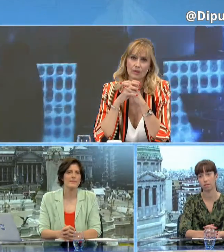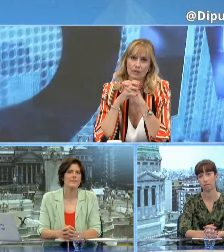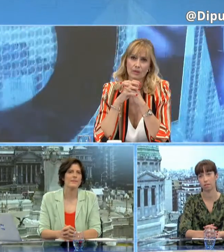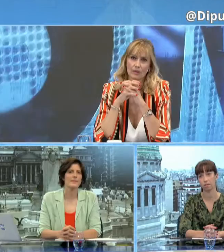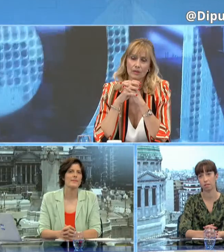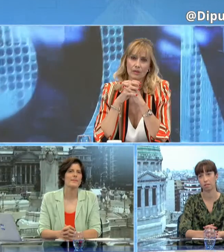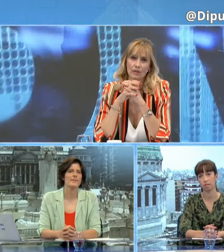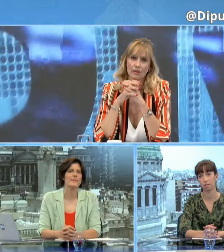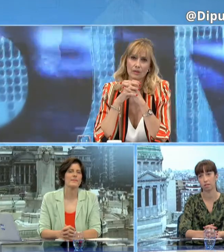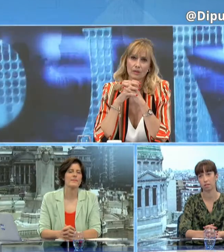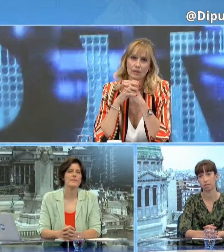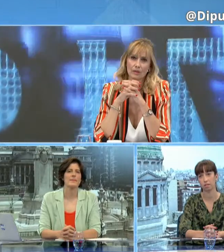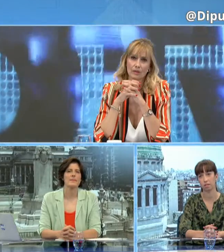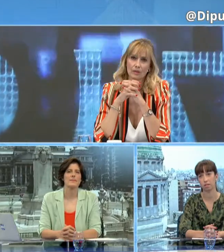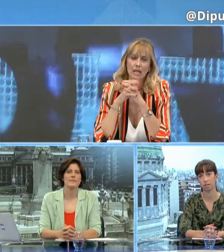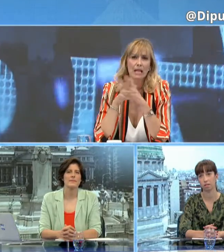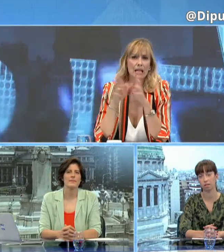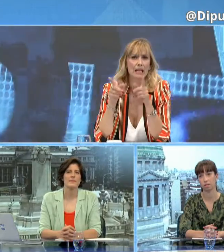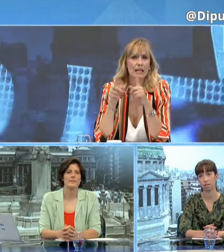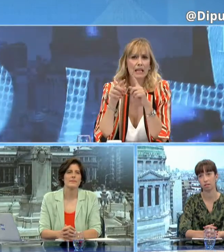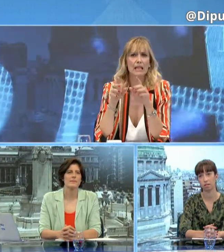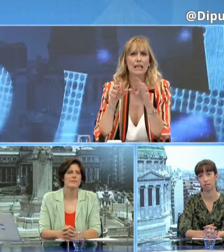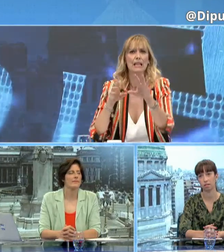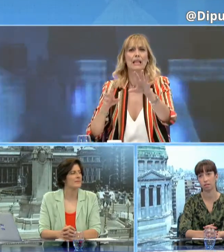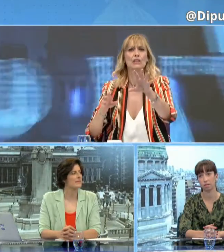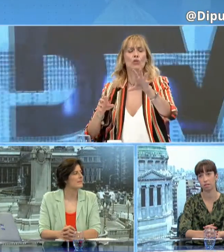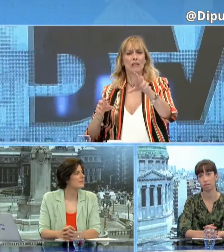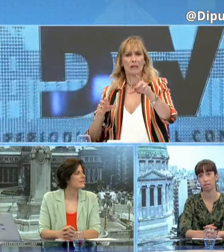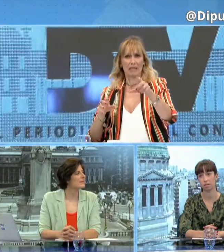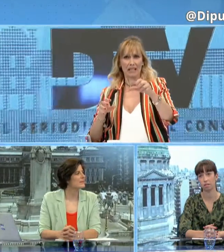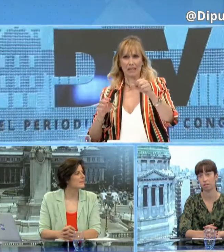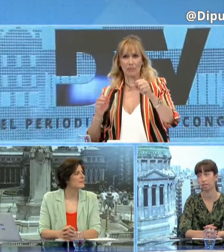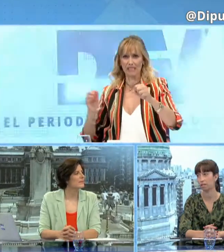de asistencias o de beneficios que pueda plantear el Estado argentino.